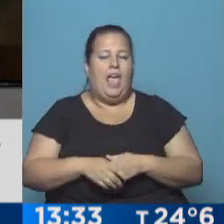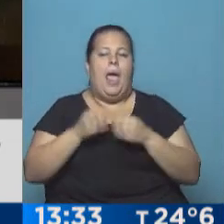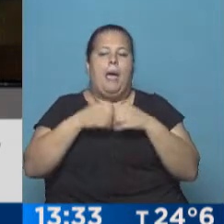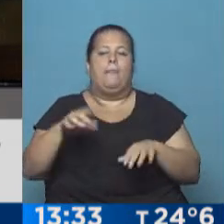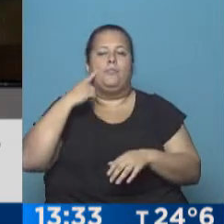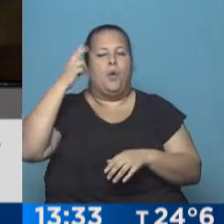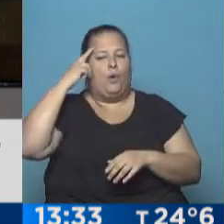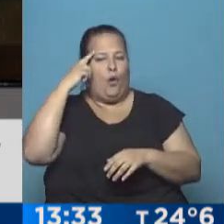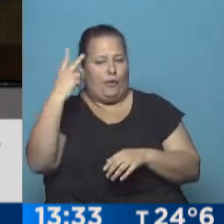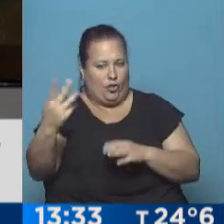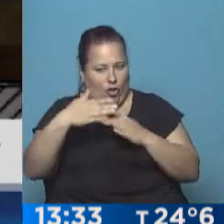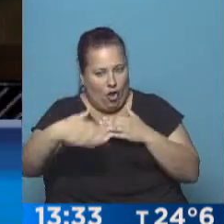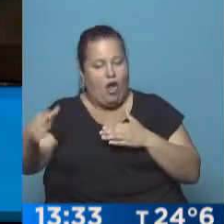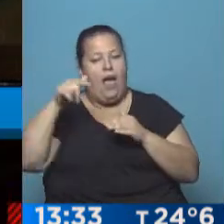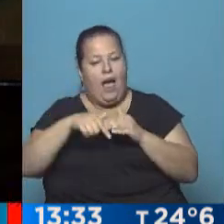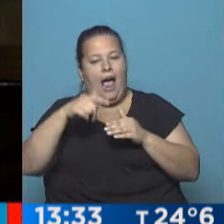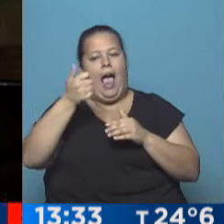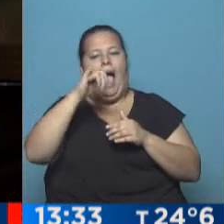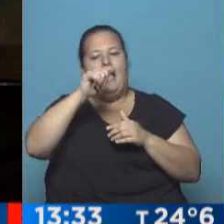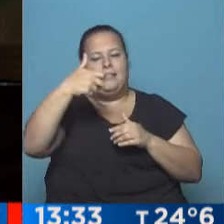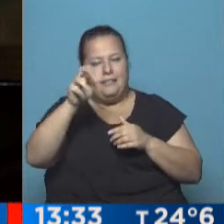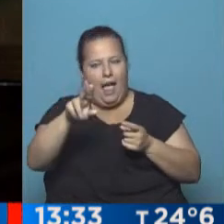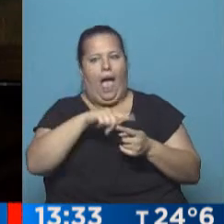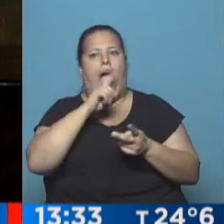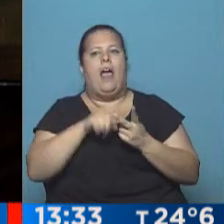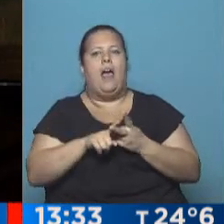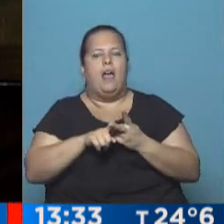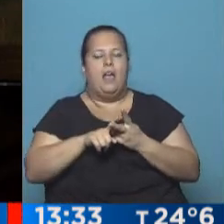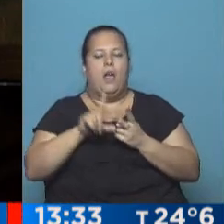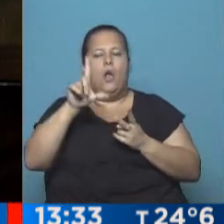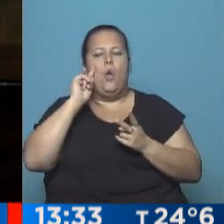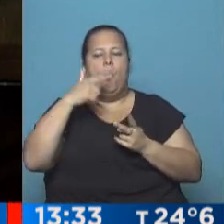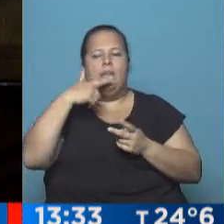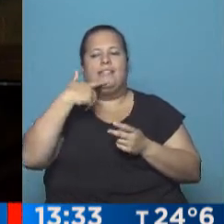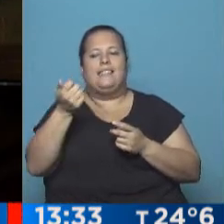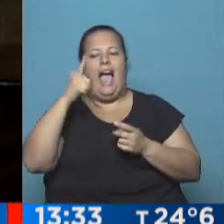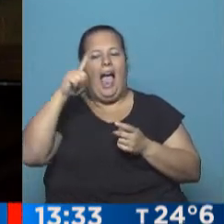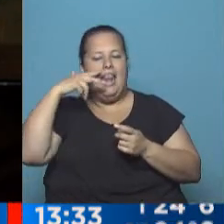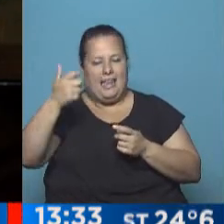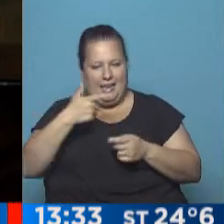en el 92. Ahí van a estar Pedro Aznar y Luis Salinas.